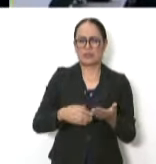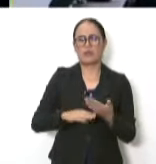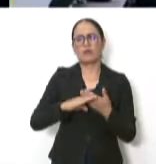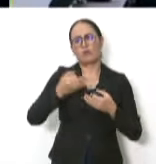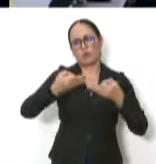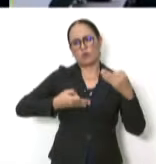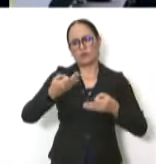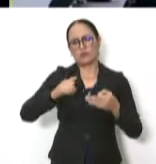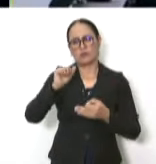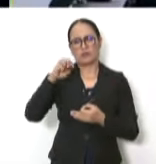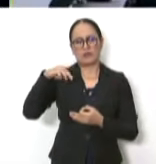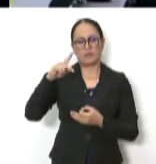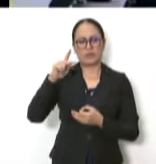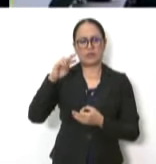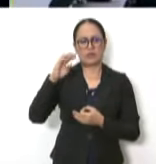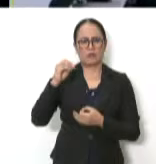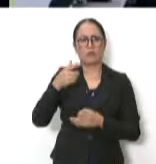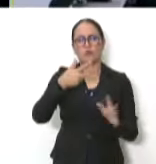amparo